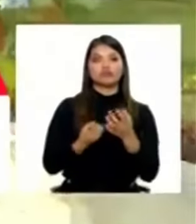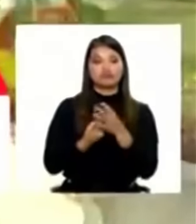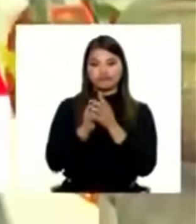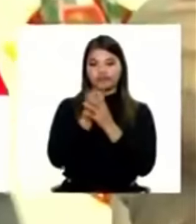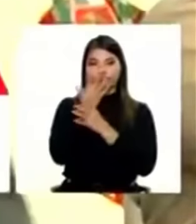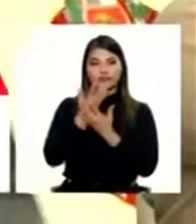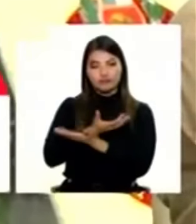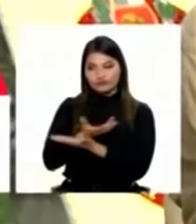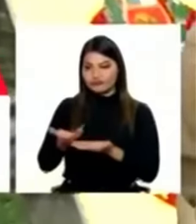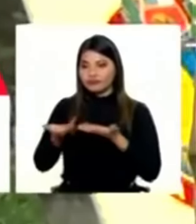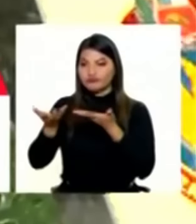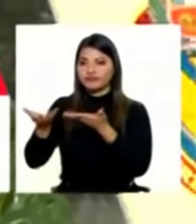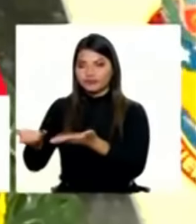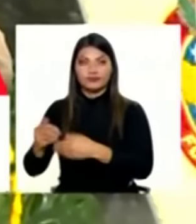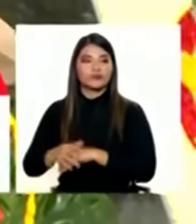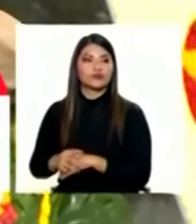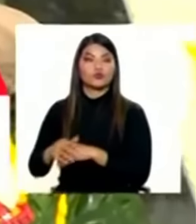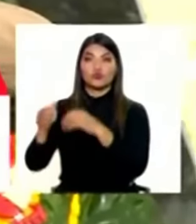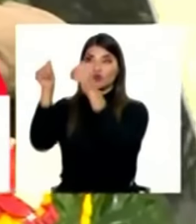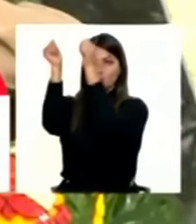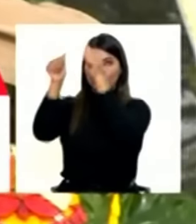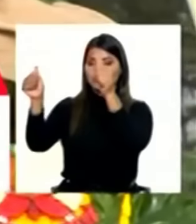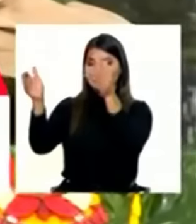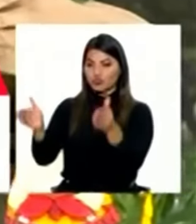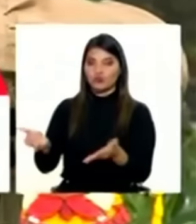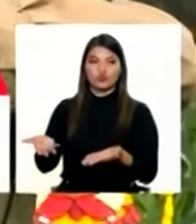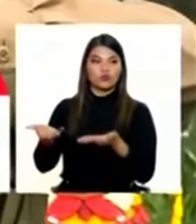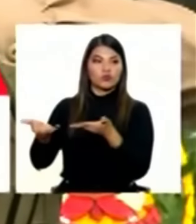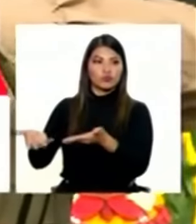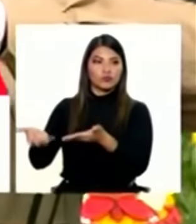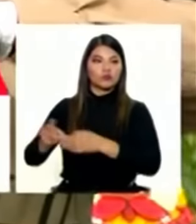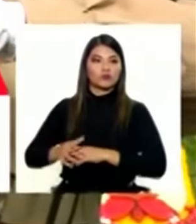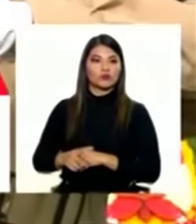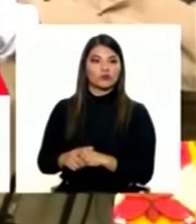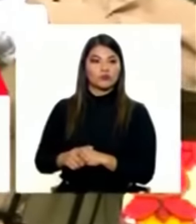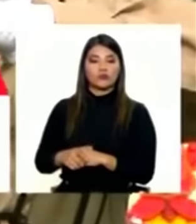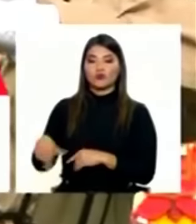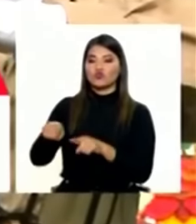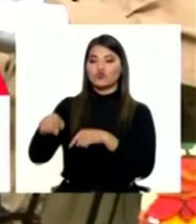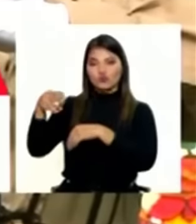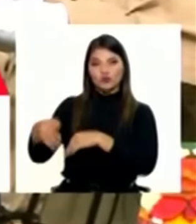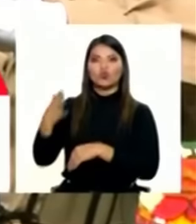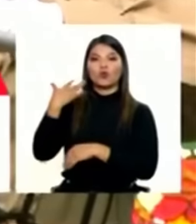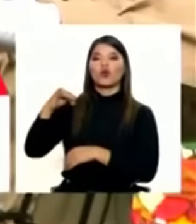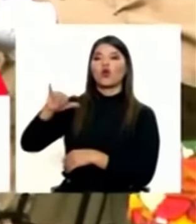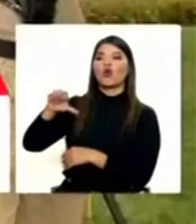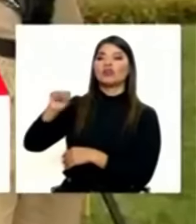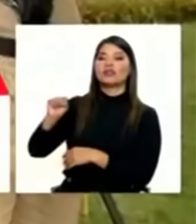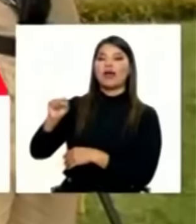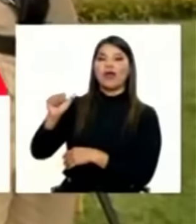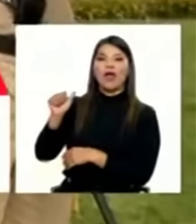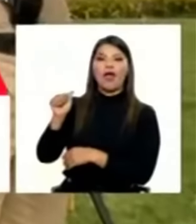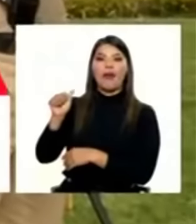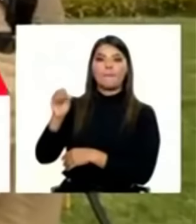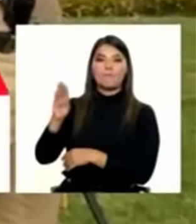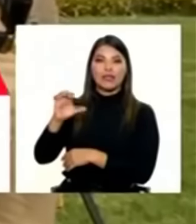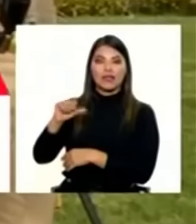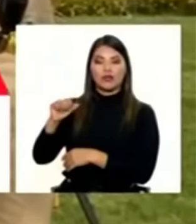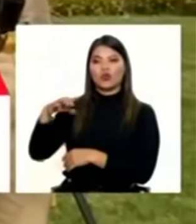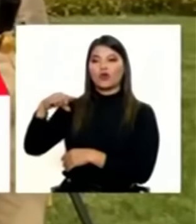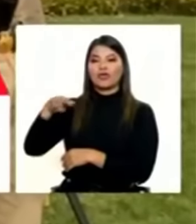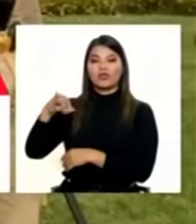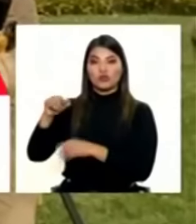ofrenda floral en el mausoleo del capitán José Abelardo Quiñones, gran general